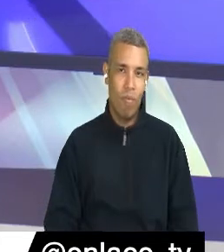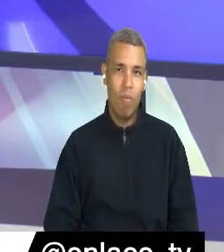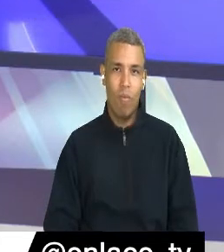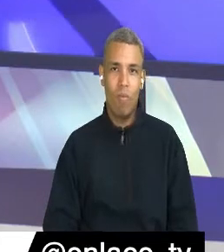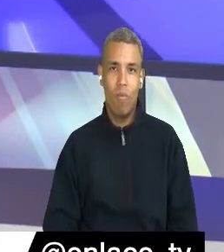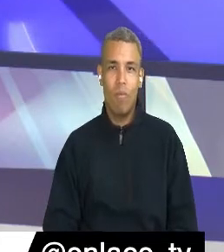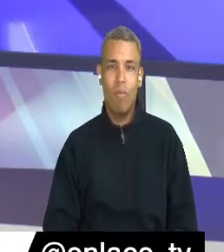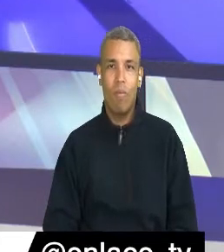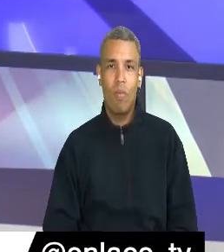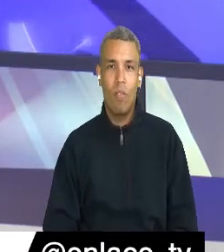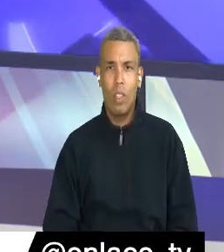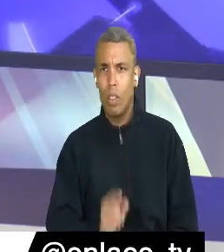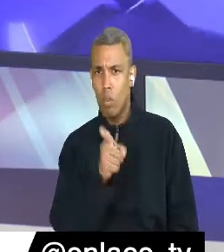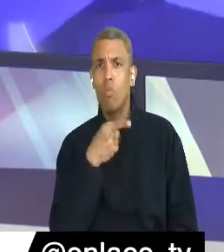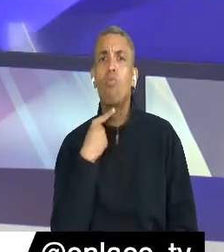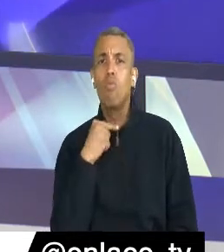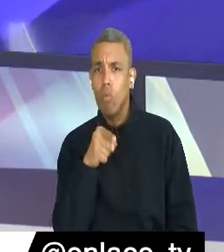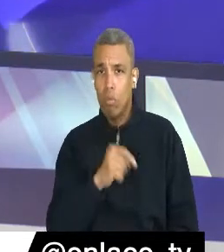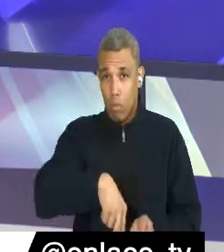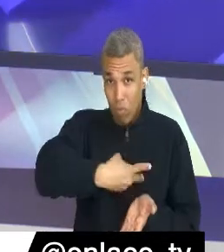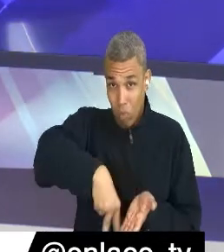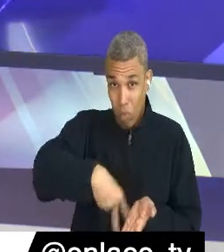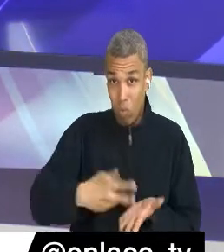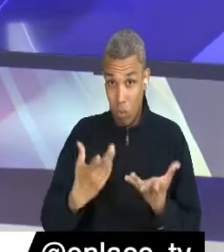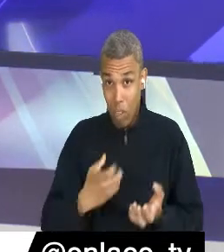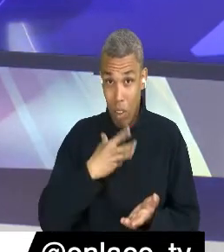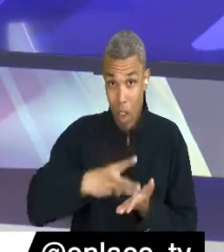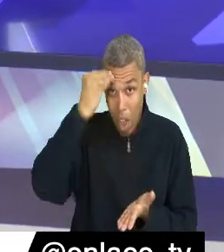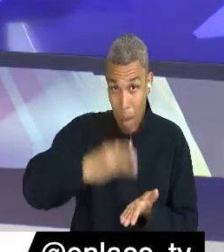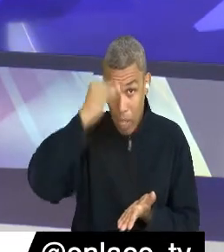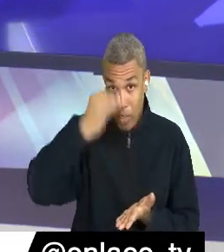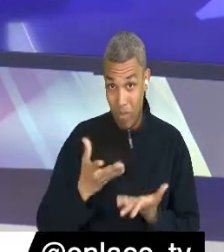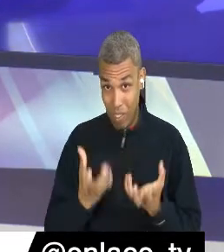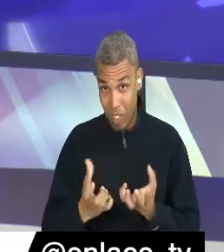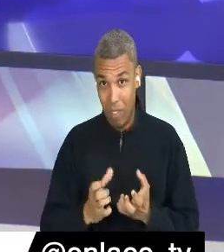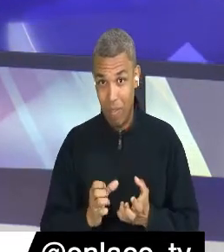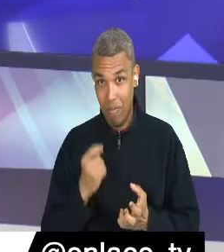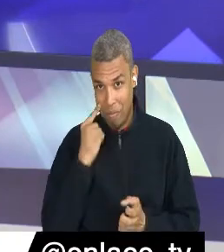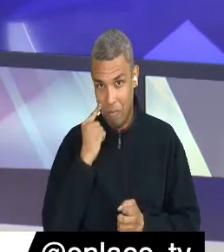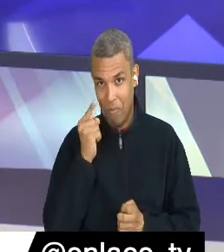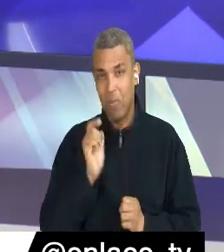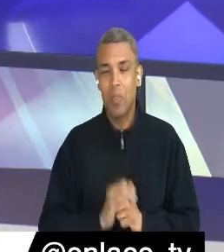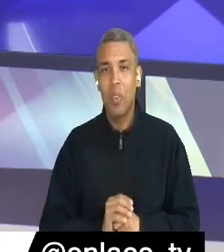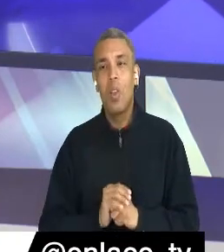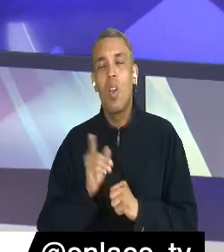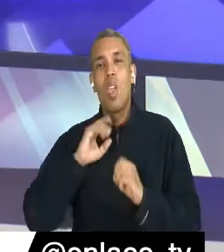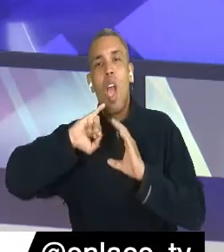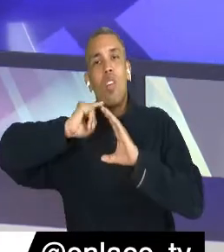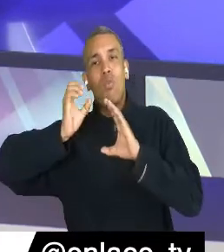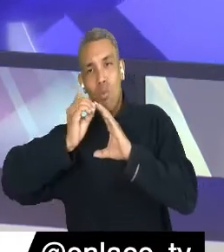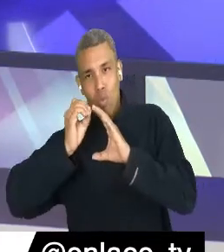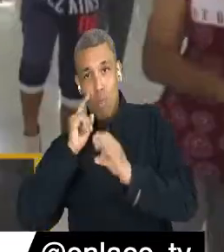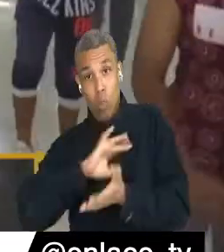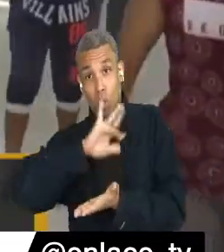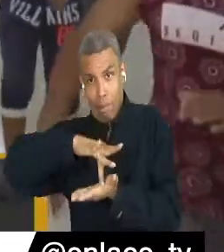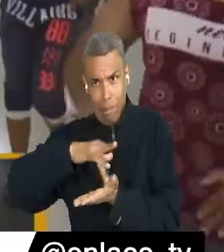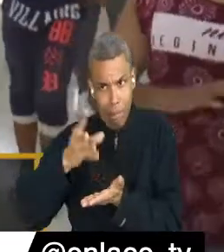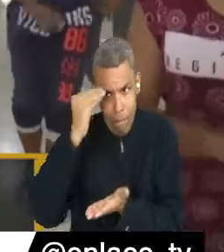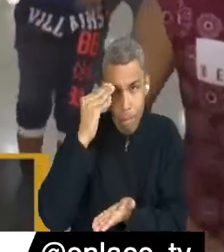Usted es amante del baile, pero no es muy bueno, pues precisamente clases de baile son las que se dictan en el subsótano en el Centro Comercial San Silvestre.